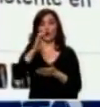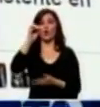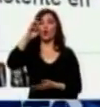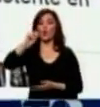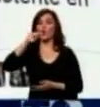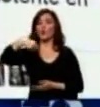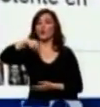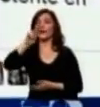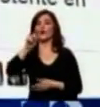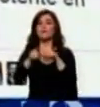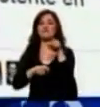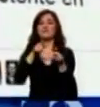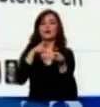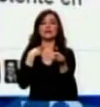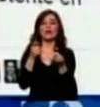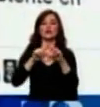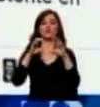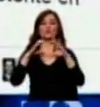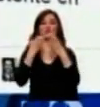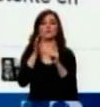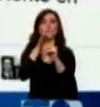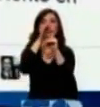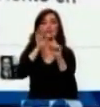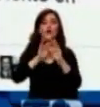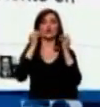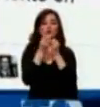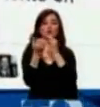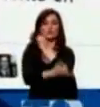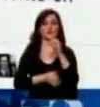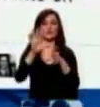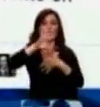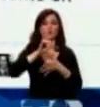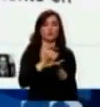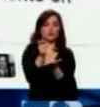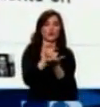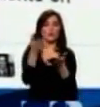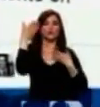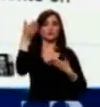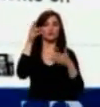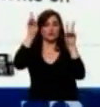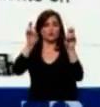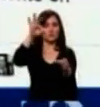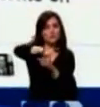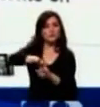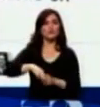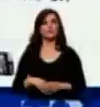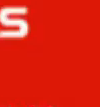gabinete de la secretaría de la oea señalando persecución política existente en época